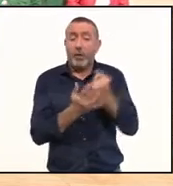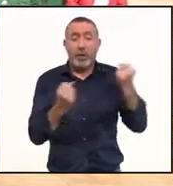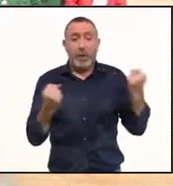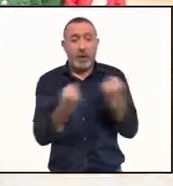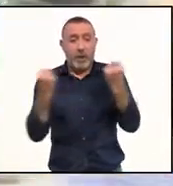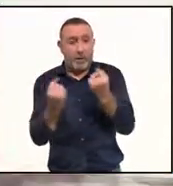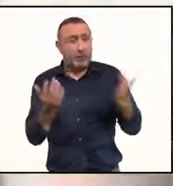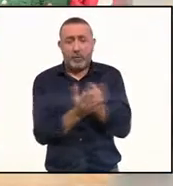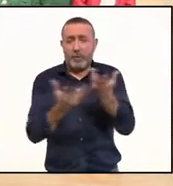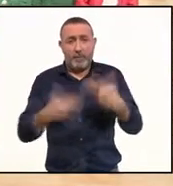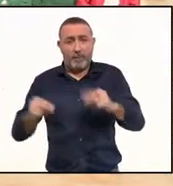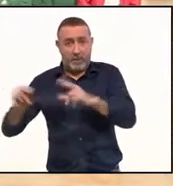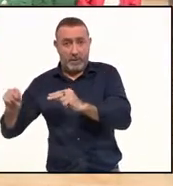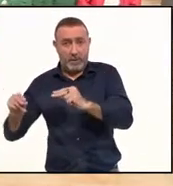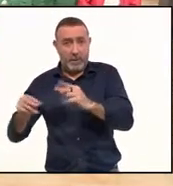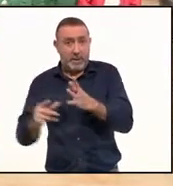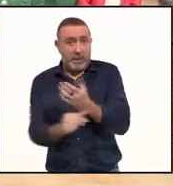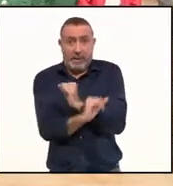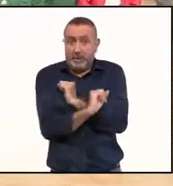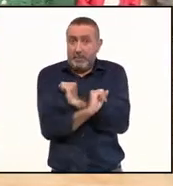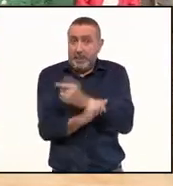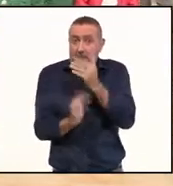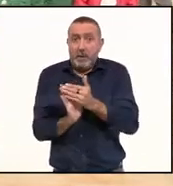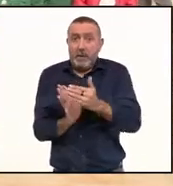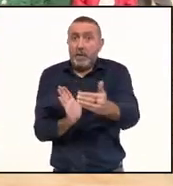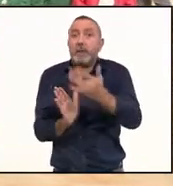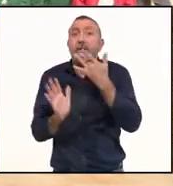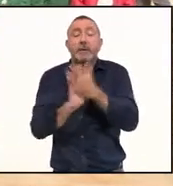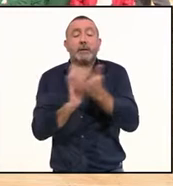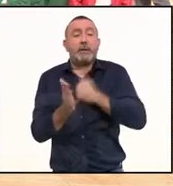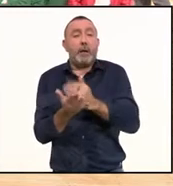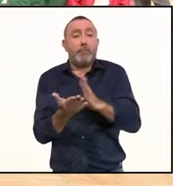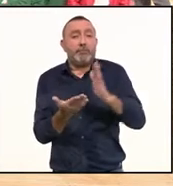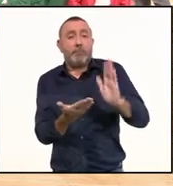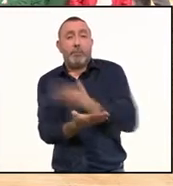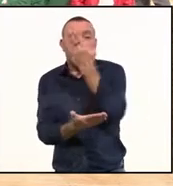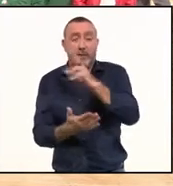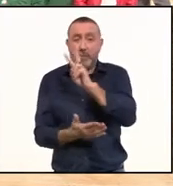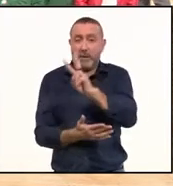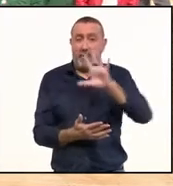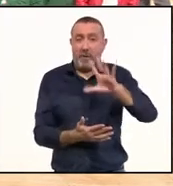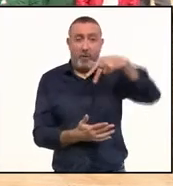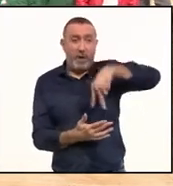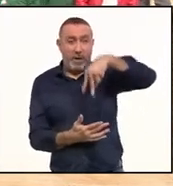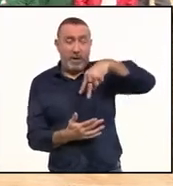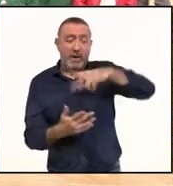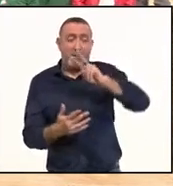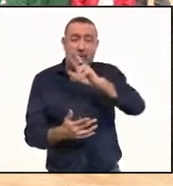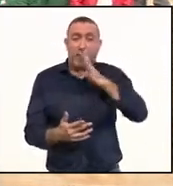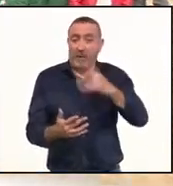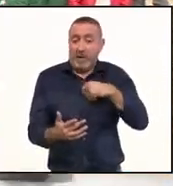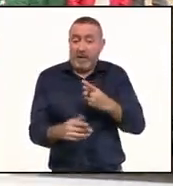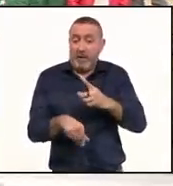si esperamos un poco más apenas va a quedar jornada de este 25 n porque en unas horas será el día